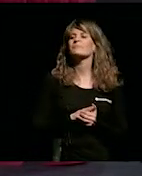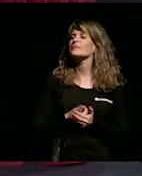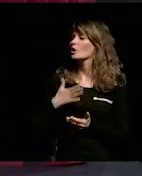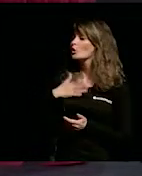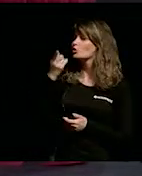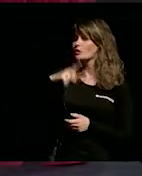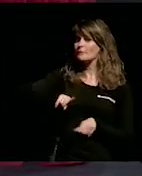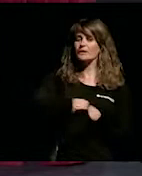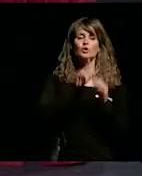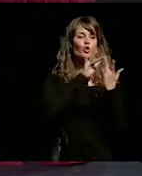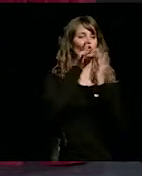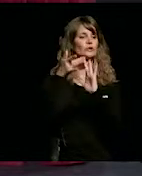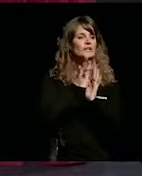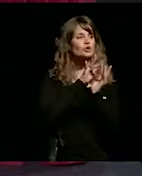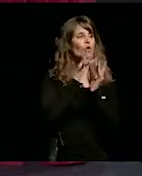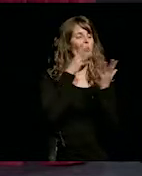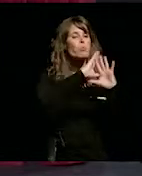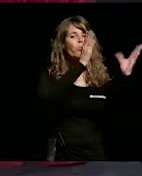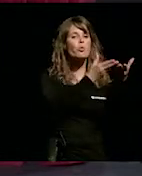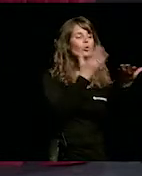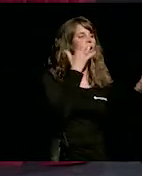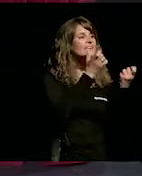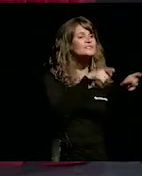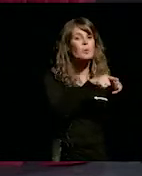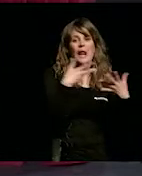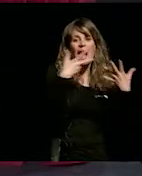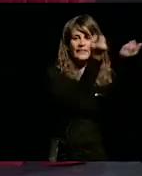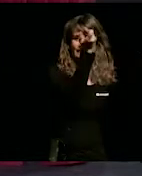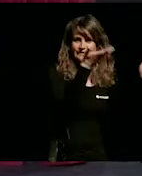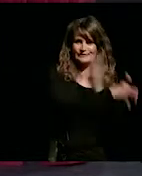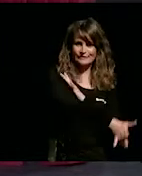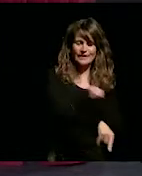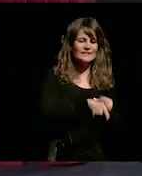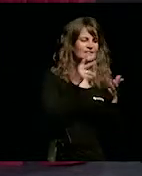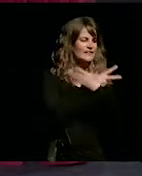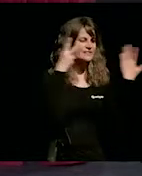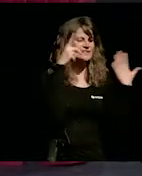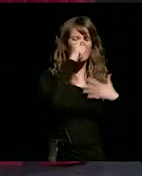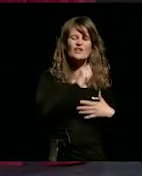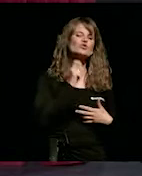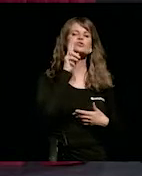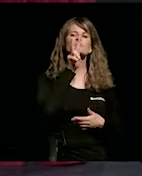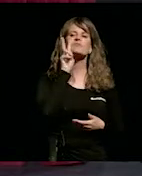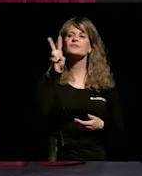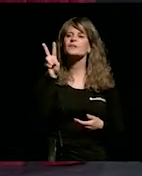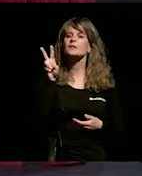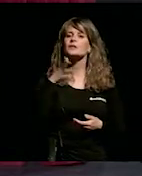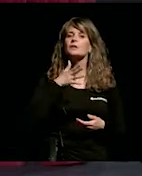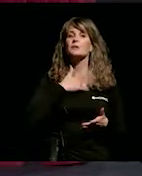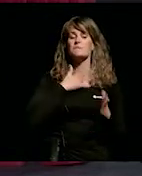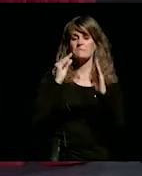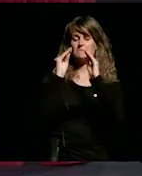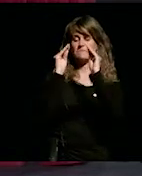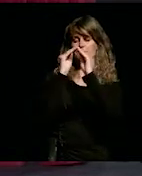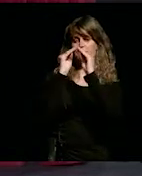Yo también entré en contacto con el mundo de las artes por accidente. Tenía 17 años cuando el propietario de mi vivienda